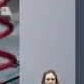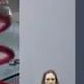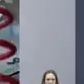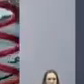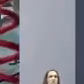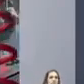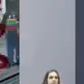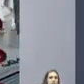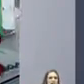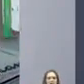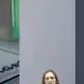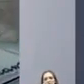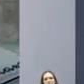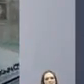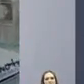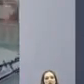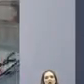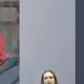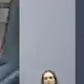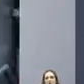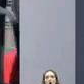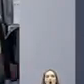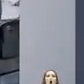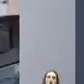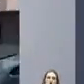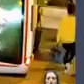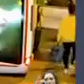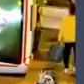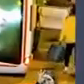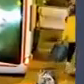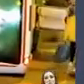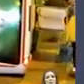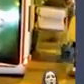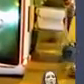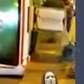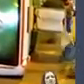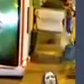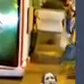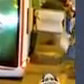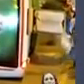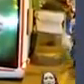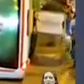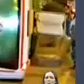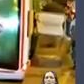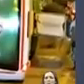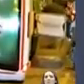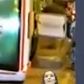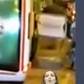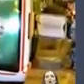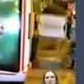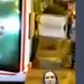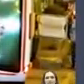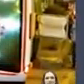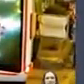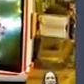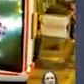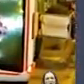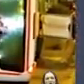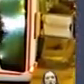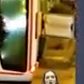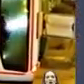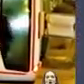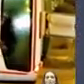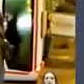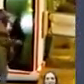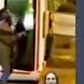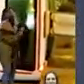el parte médico de estas 2 personas es positivo y no tienen ningún estado de gravedad. Pues bien, el vehículo venía desde Coveñas con un equipo